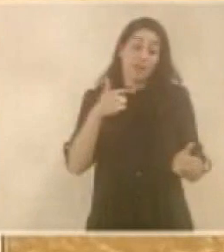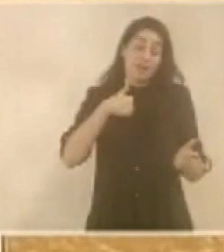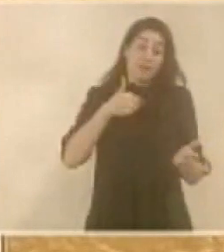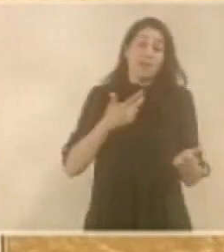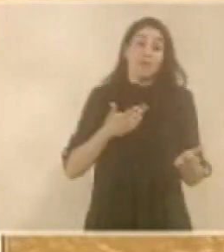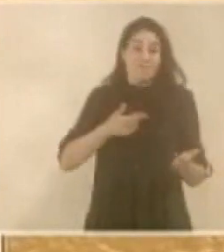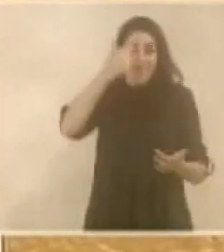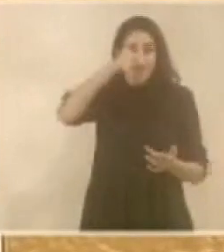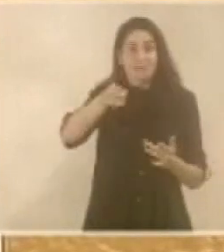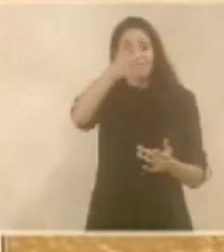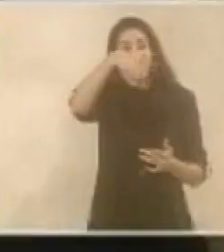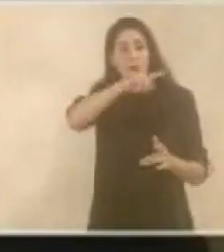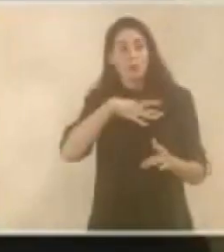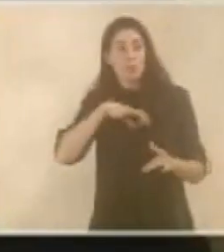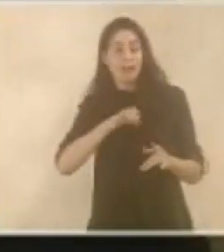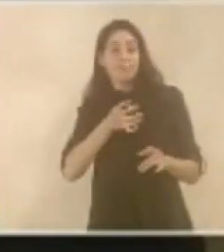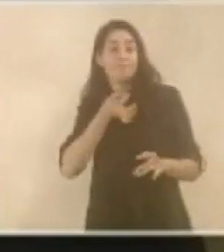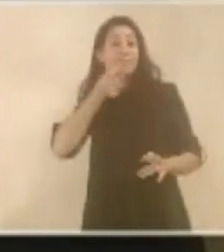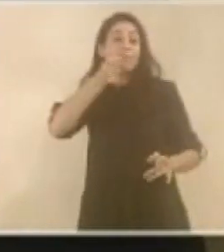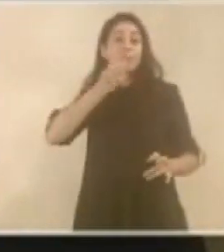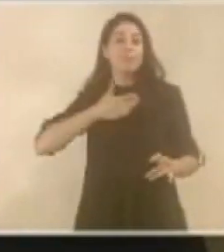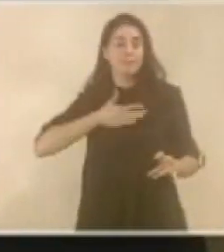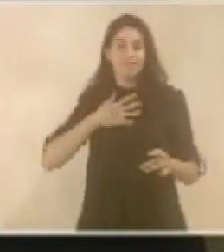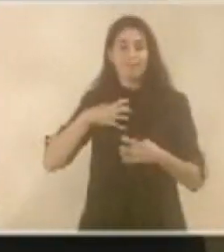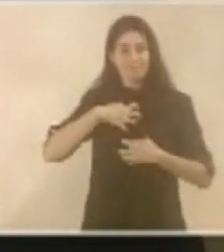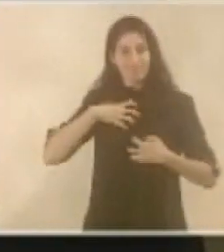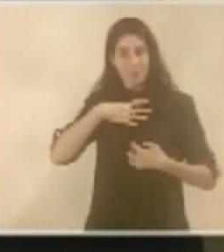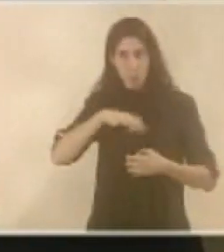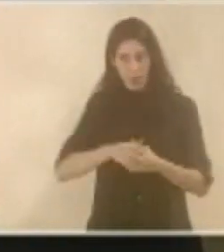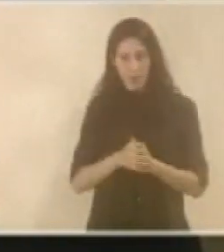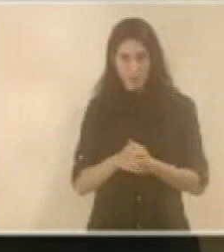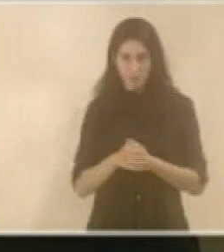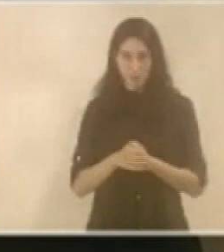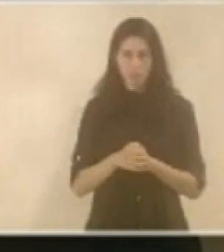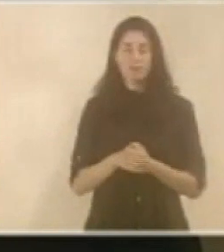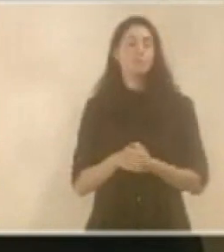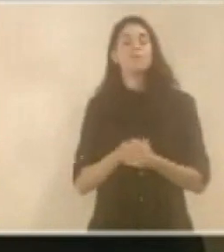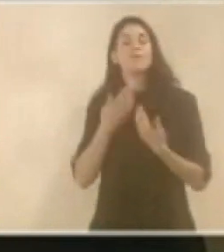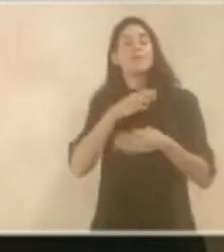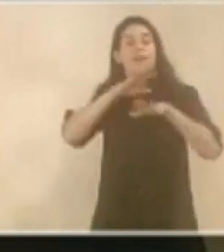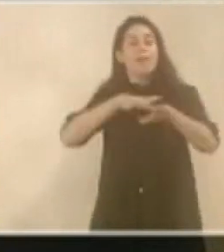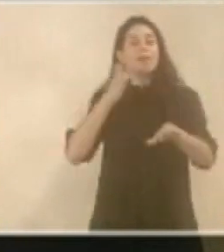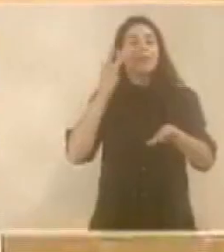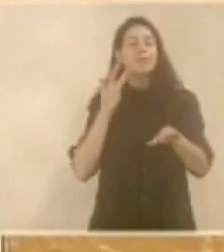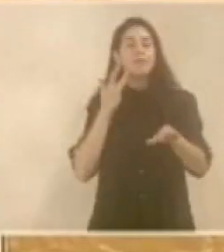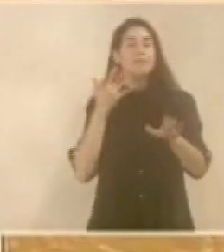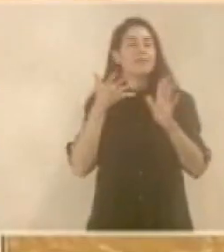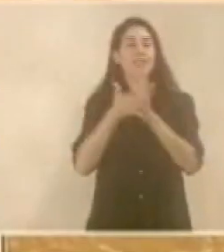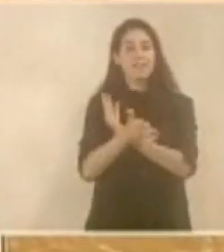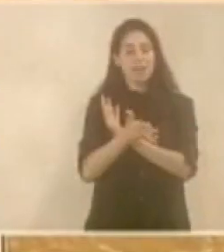palabras les pueden incomodar. José Ortega y Gasset definió lealtad como la confianza erigida en